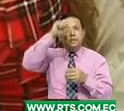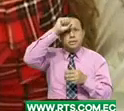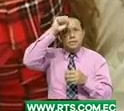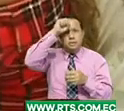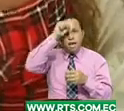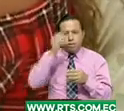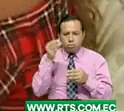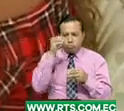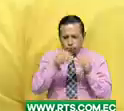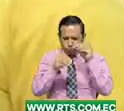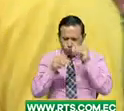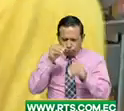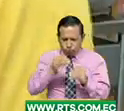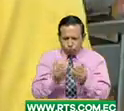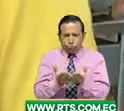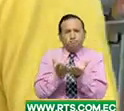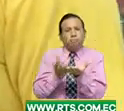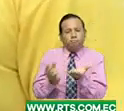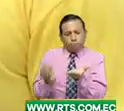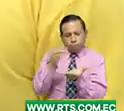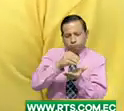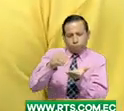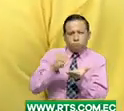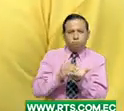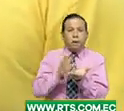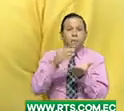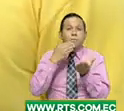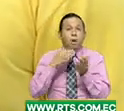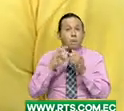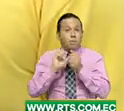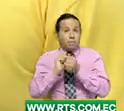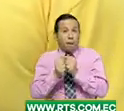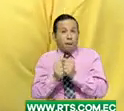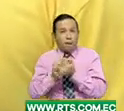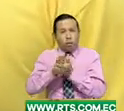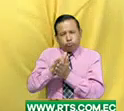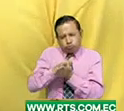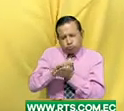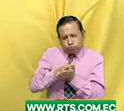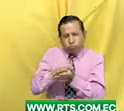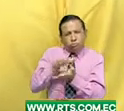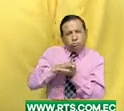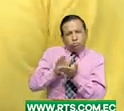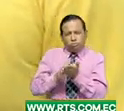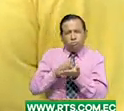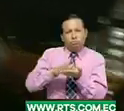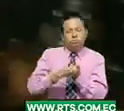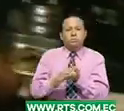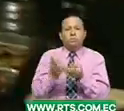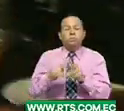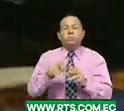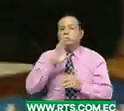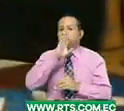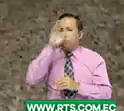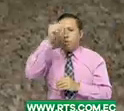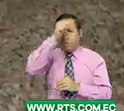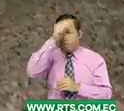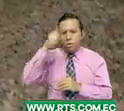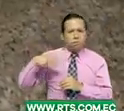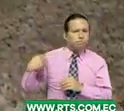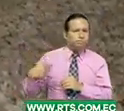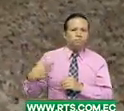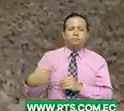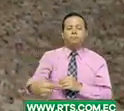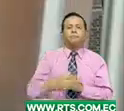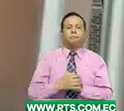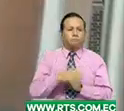plato. Tenemos ya pingacho, caldo de salchicha los días domingos y fritada mixta. Tres locales que hoy en día sus propietarios